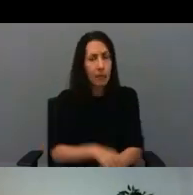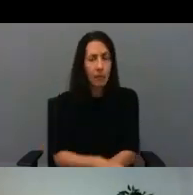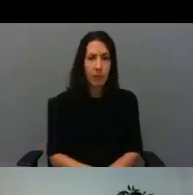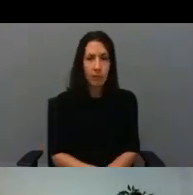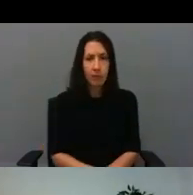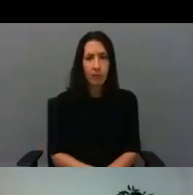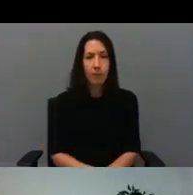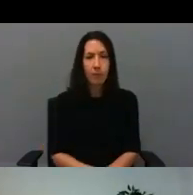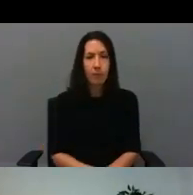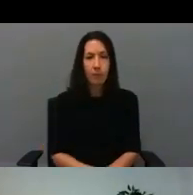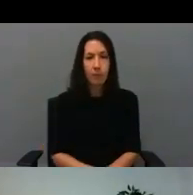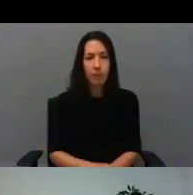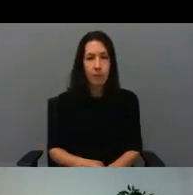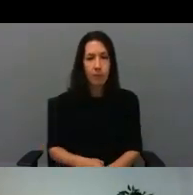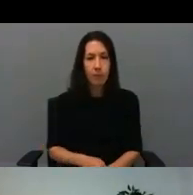Vale.